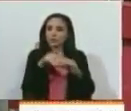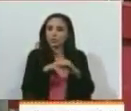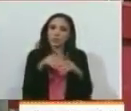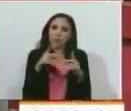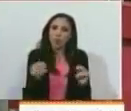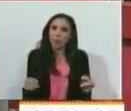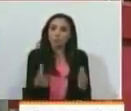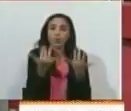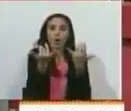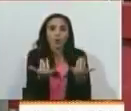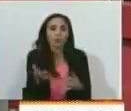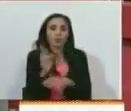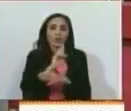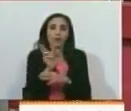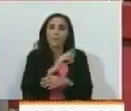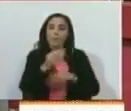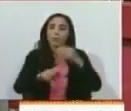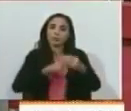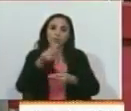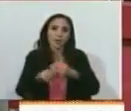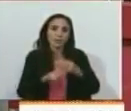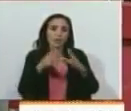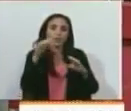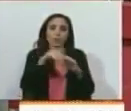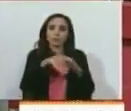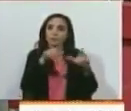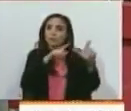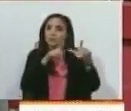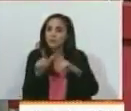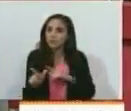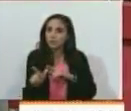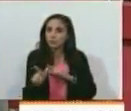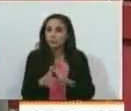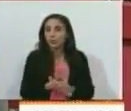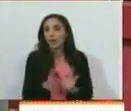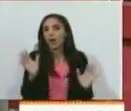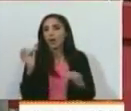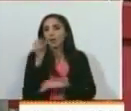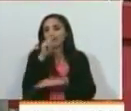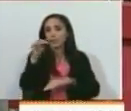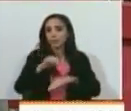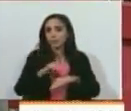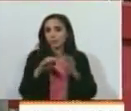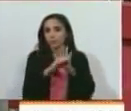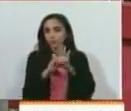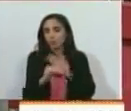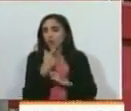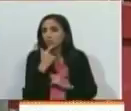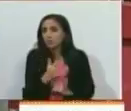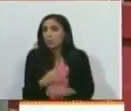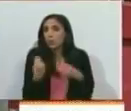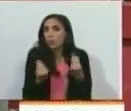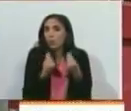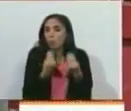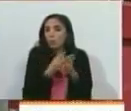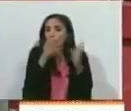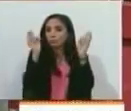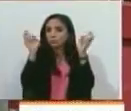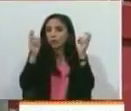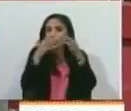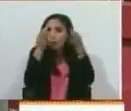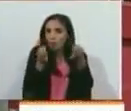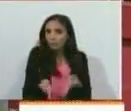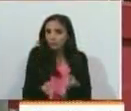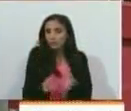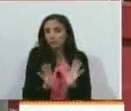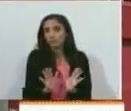todos ahora. La Asamblea Nacional Constituyente al final dirá cómo va a ser el tema, pero nosotros estamos seguros que vamos a